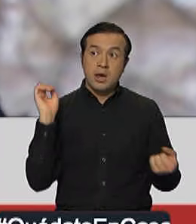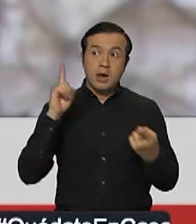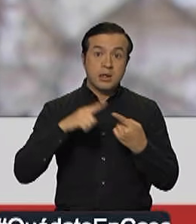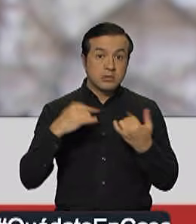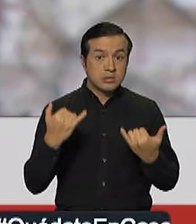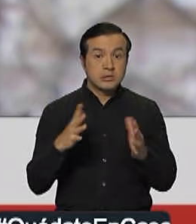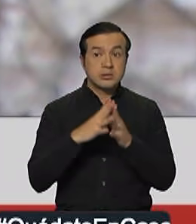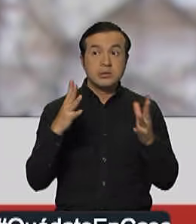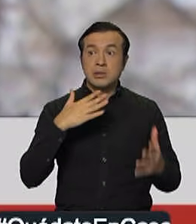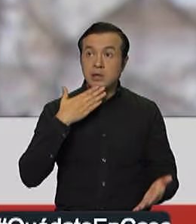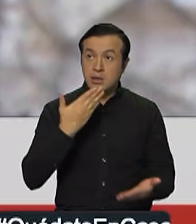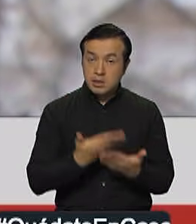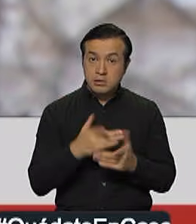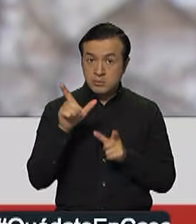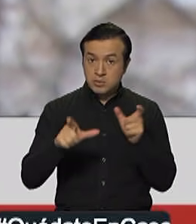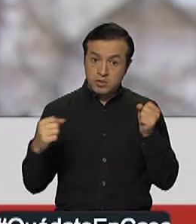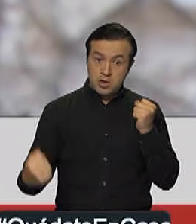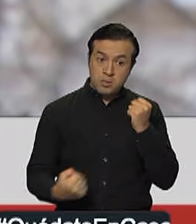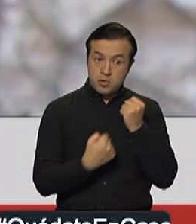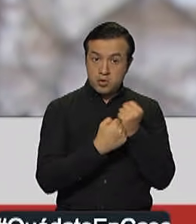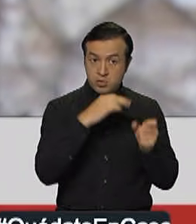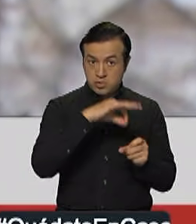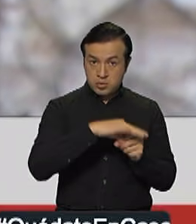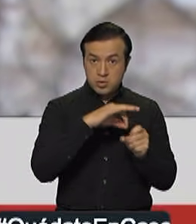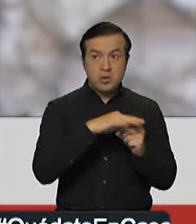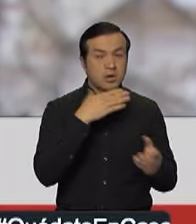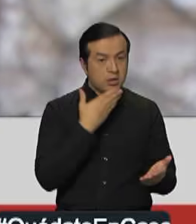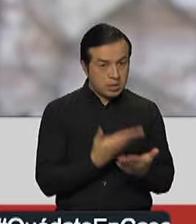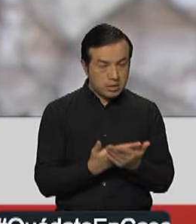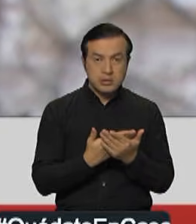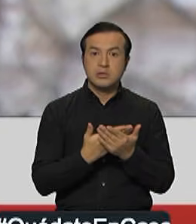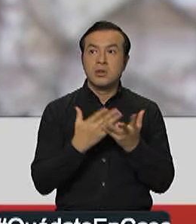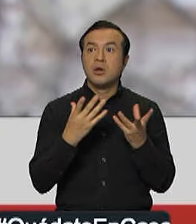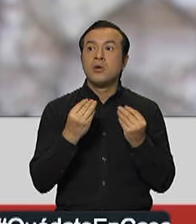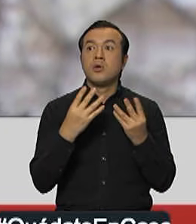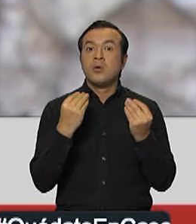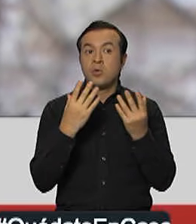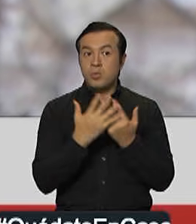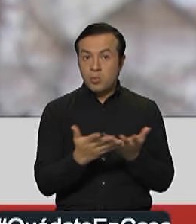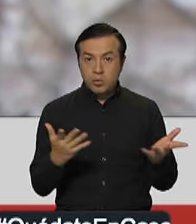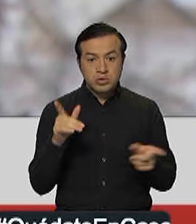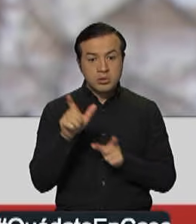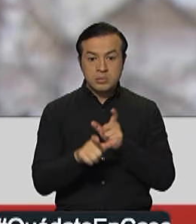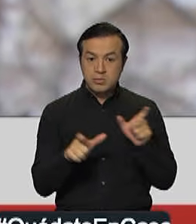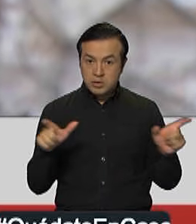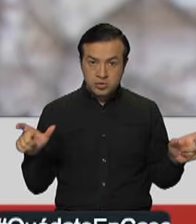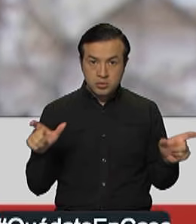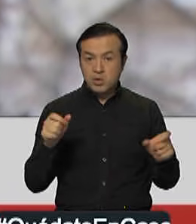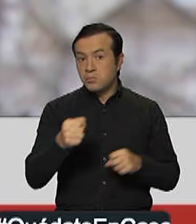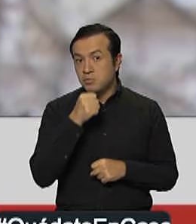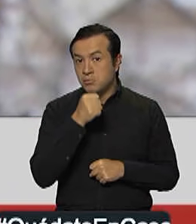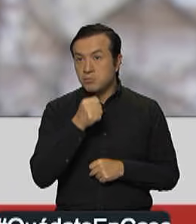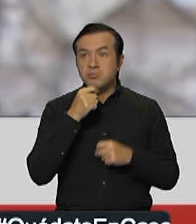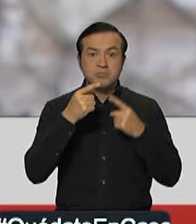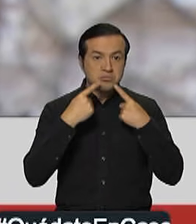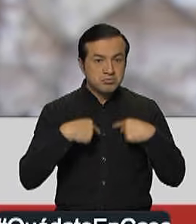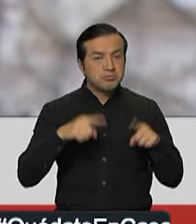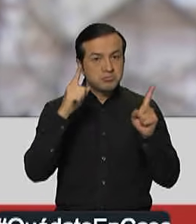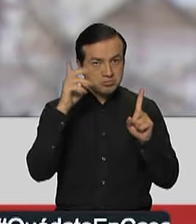estamos agradecidos con quienes votaron a favor de la ley, estamos agradecidos por la cantidad de personas en opinión pública que se dieron cuenta